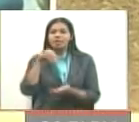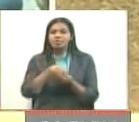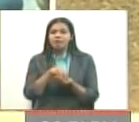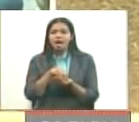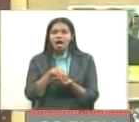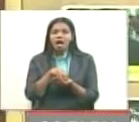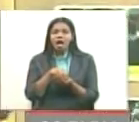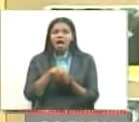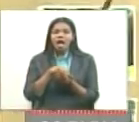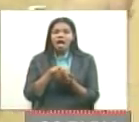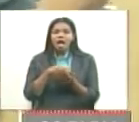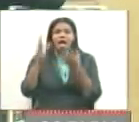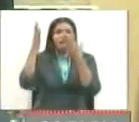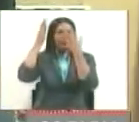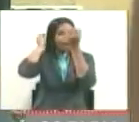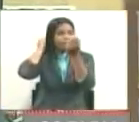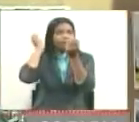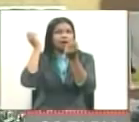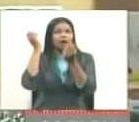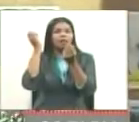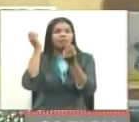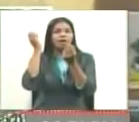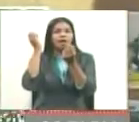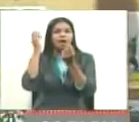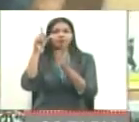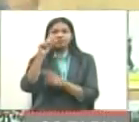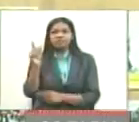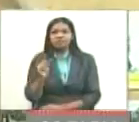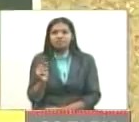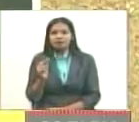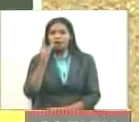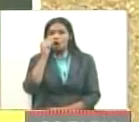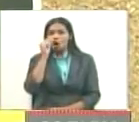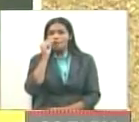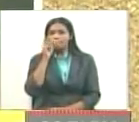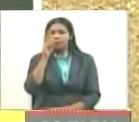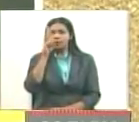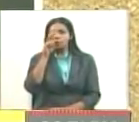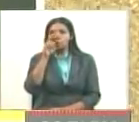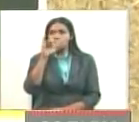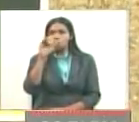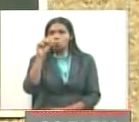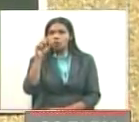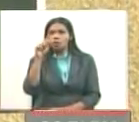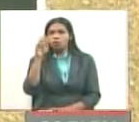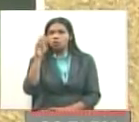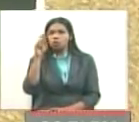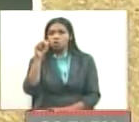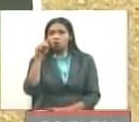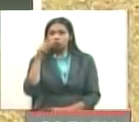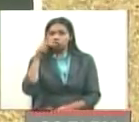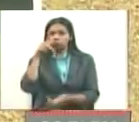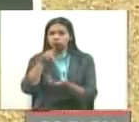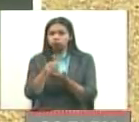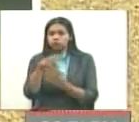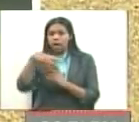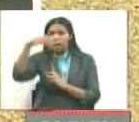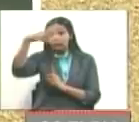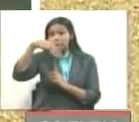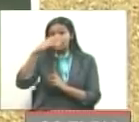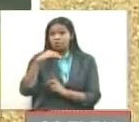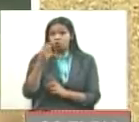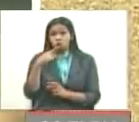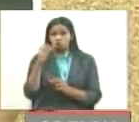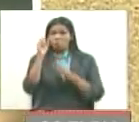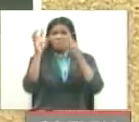Italia. Winston Flores, aquí está, ¿ves? Distribuidor de Altamira. ¿Estamos inventando nosotros algo? No, y aquí está, mira la cara